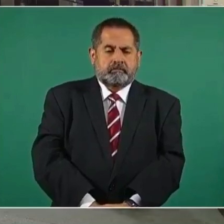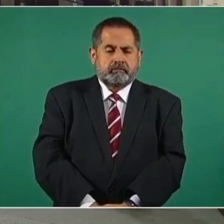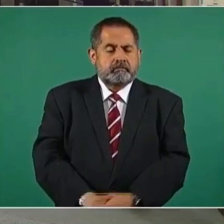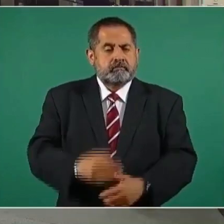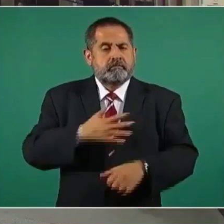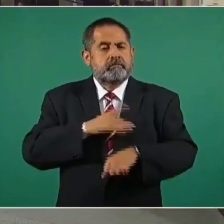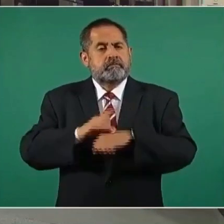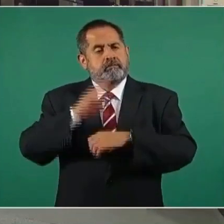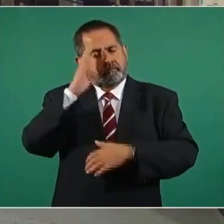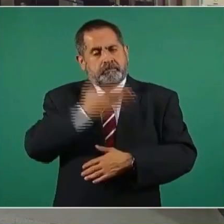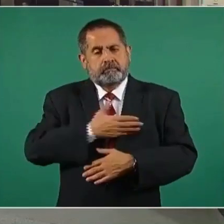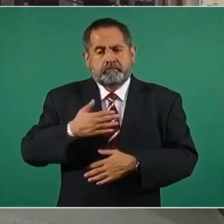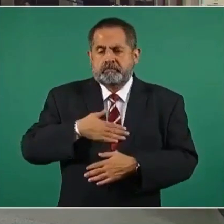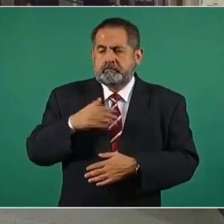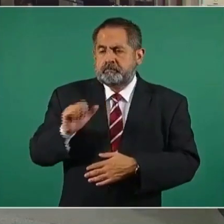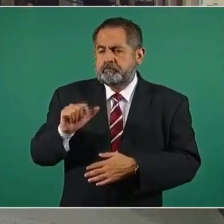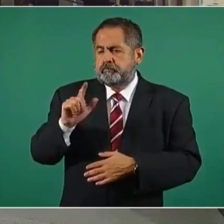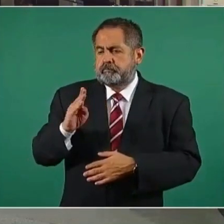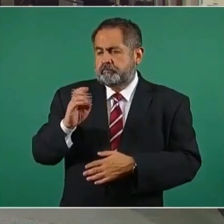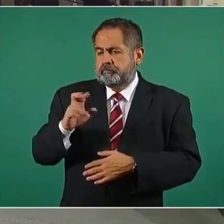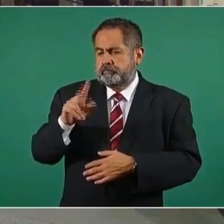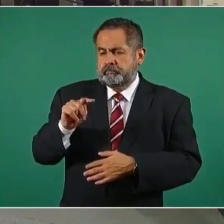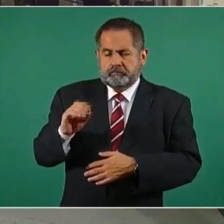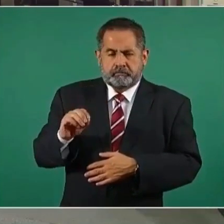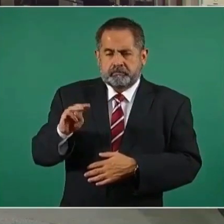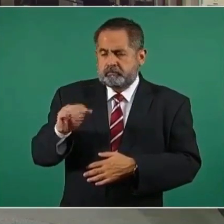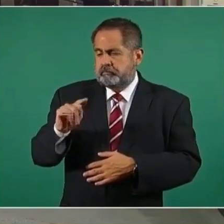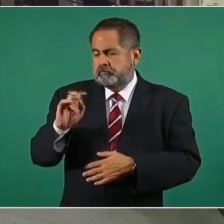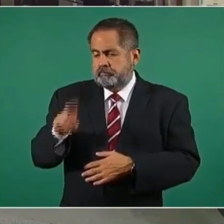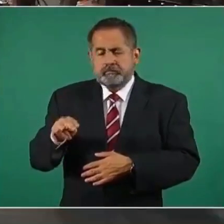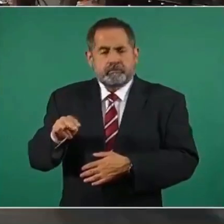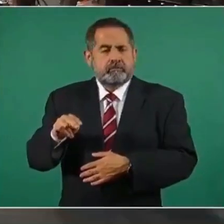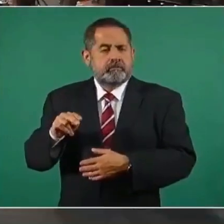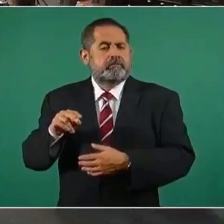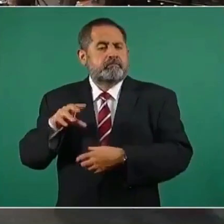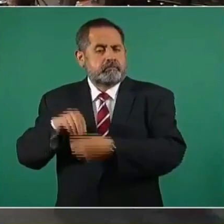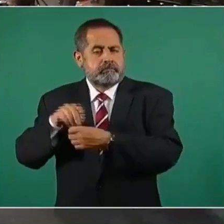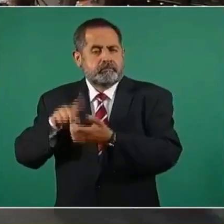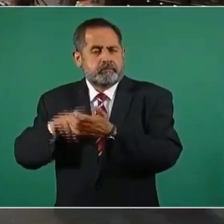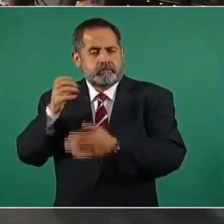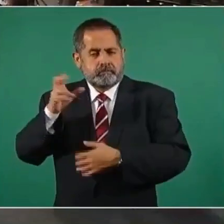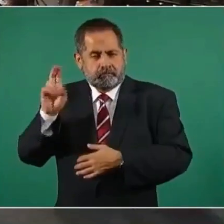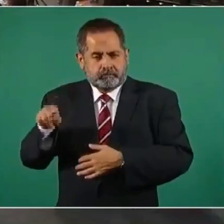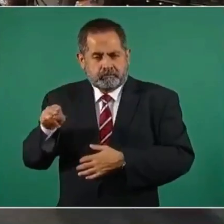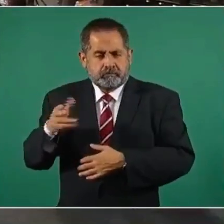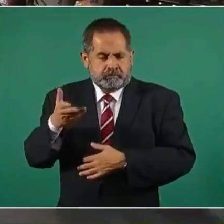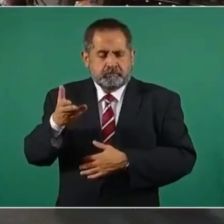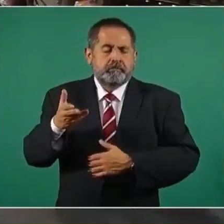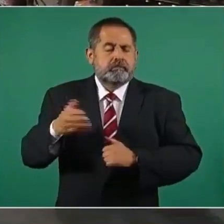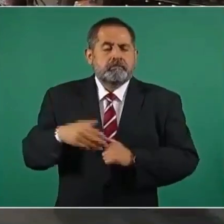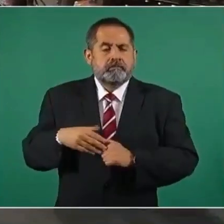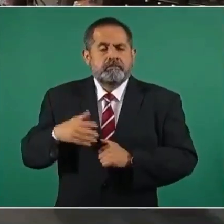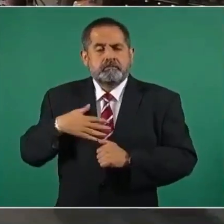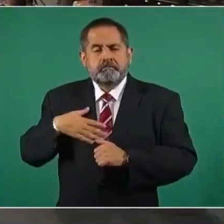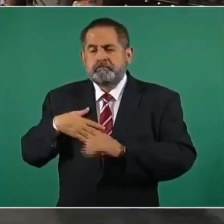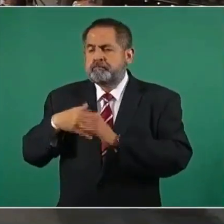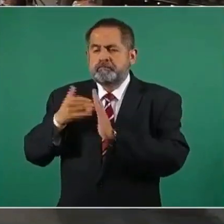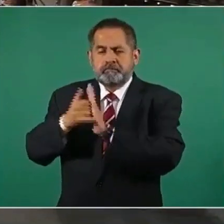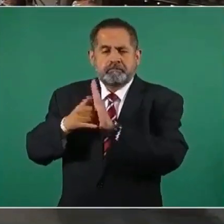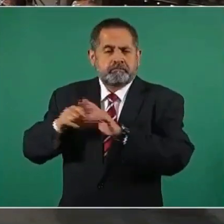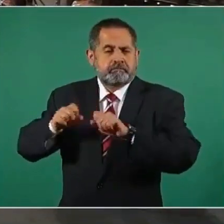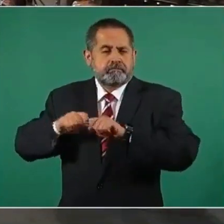Buenos días, señor presidente. Alberto Marroquín Espinosa, JF Informa desde Cancún, frecuenciacat.com y desde mi portal